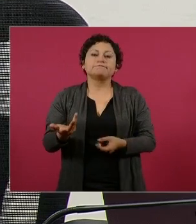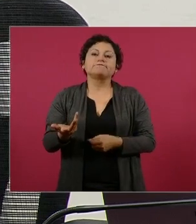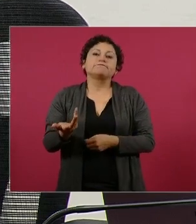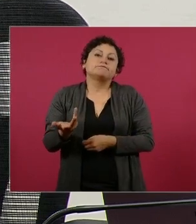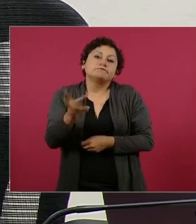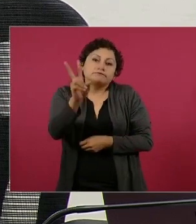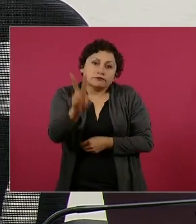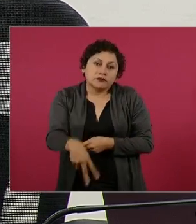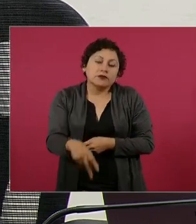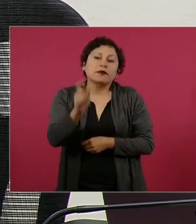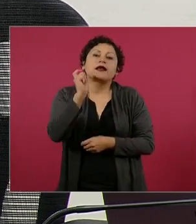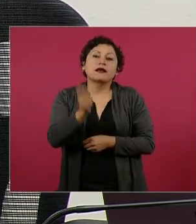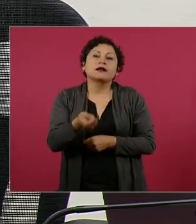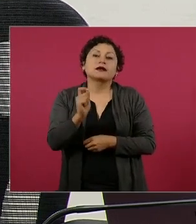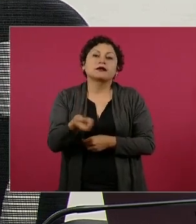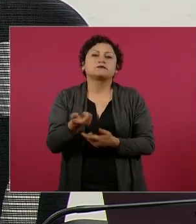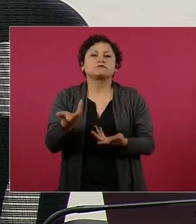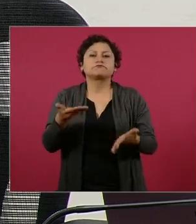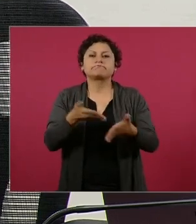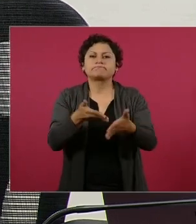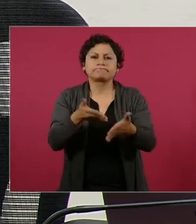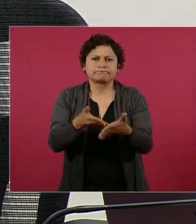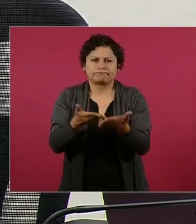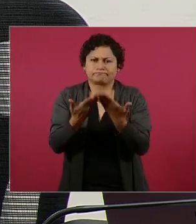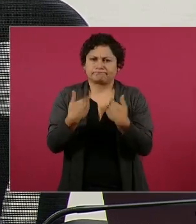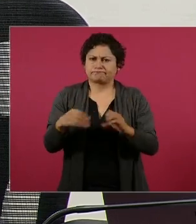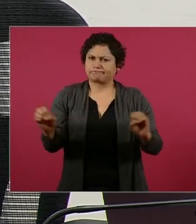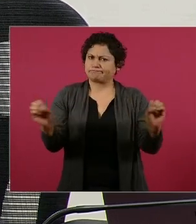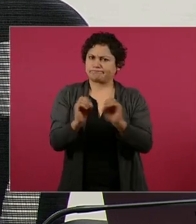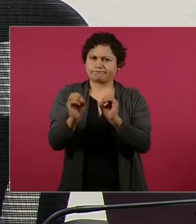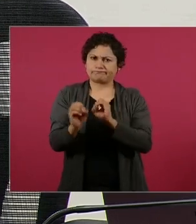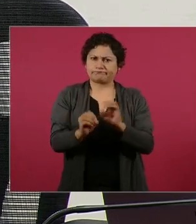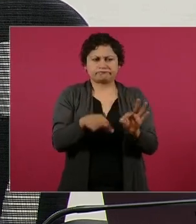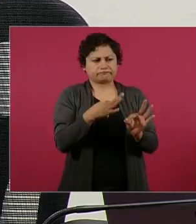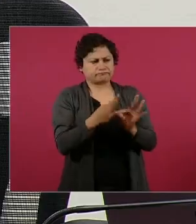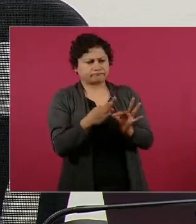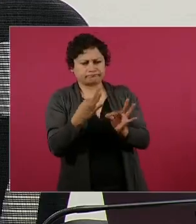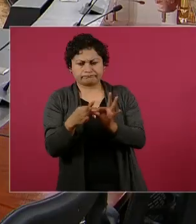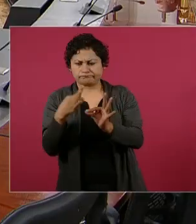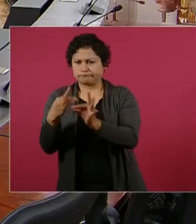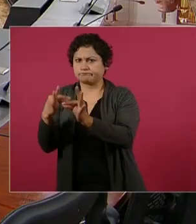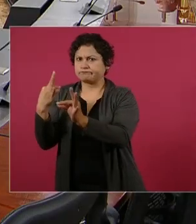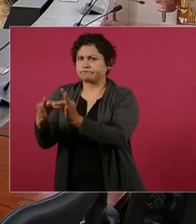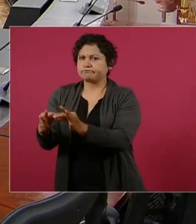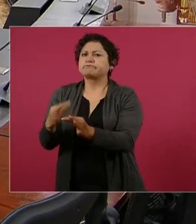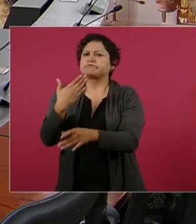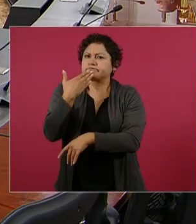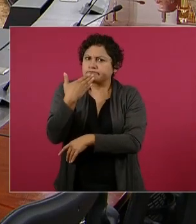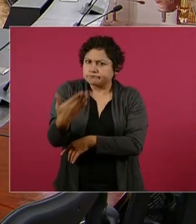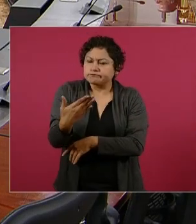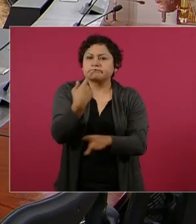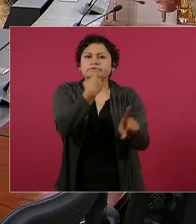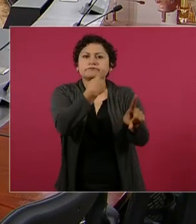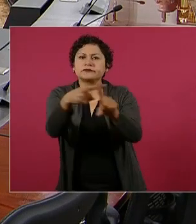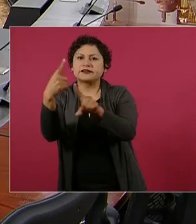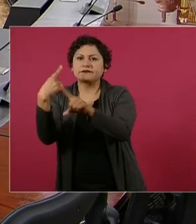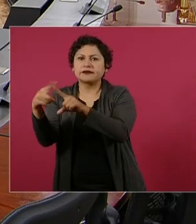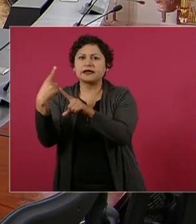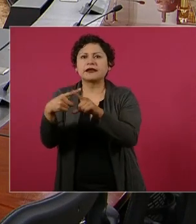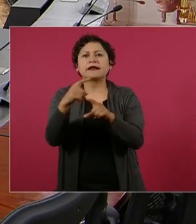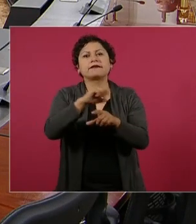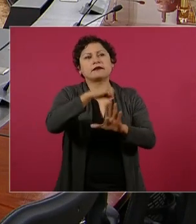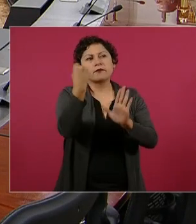ha llevado con mucha transparencia y además en tiempo y forma. Todas las telefonías que se inscribieron